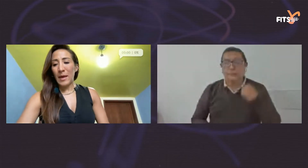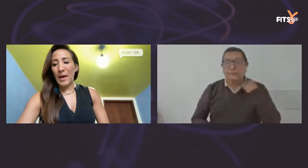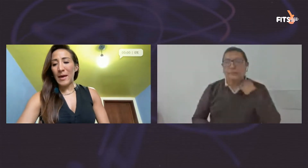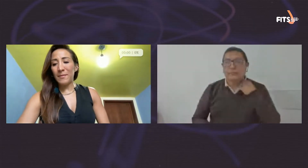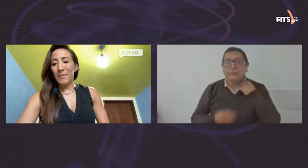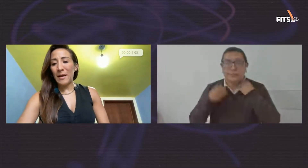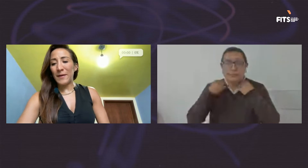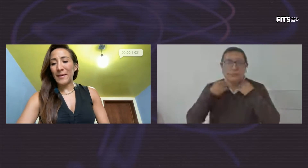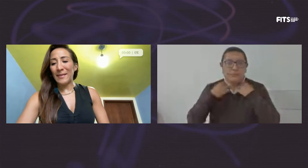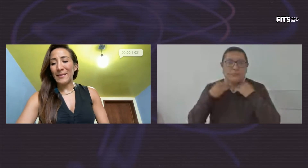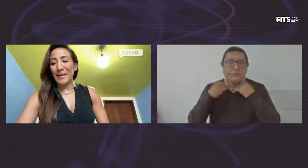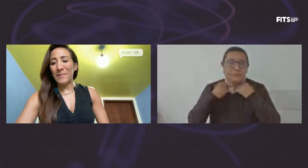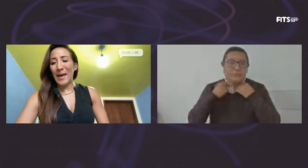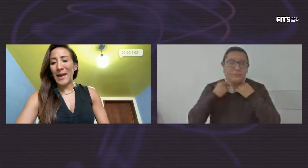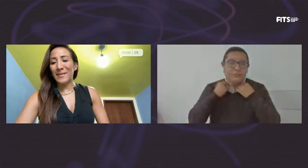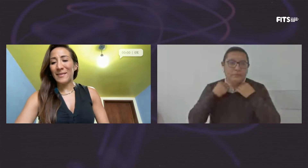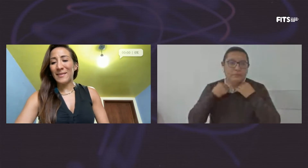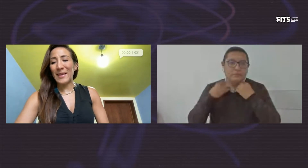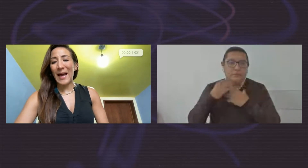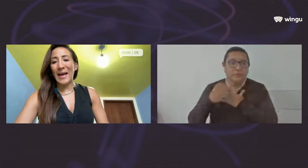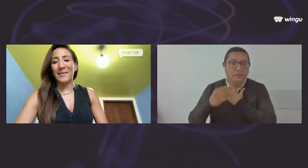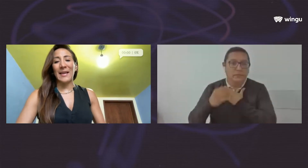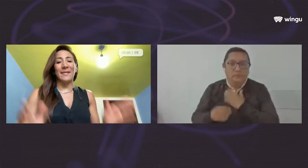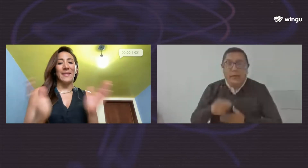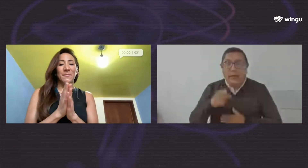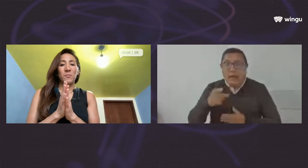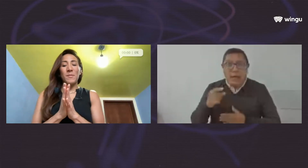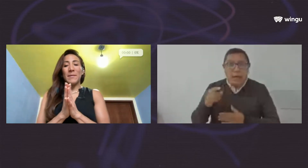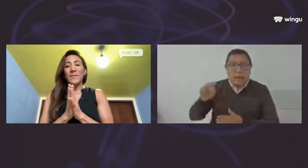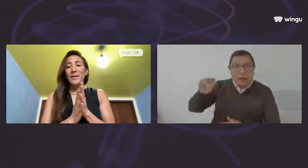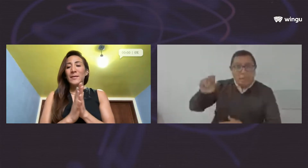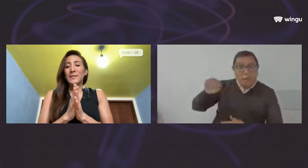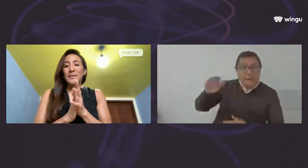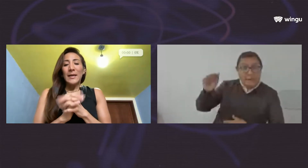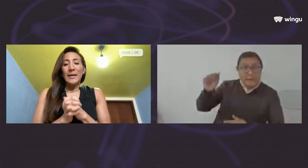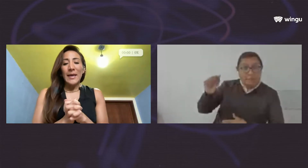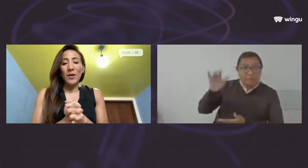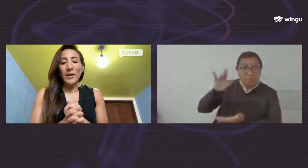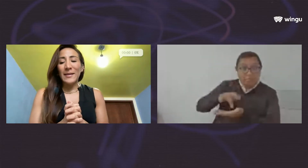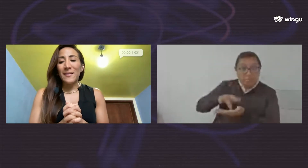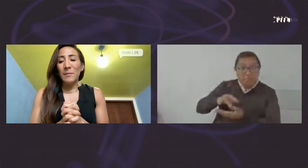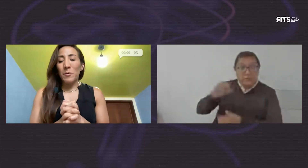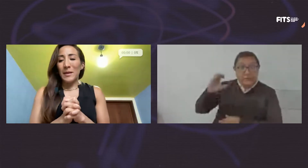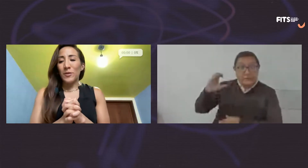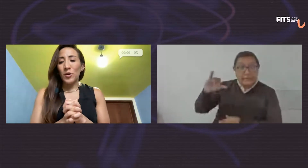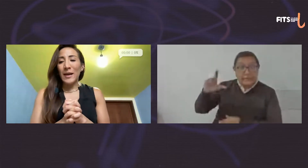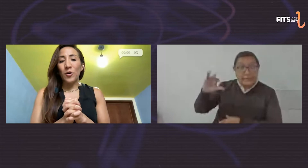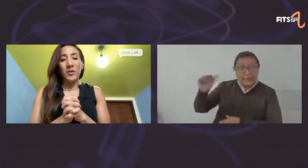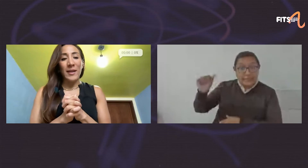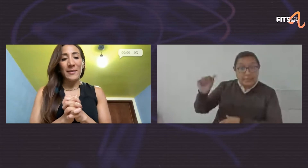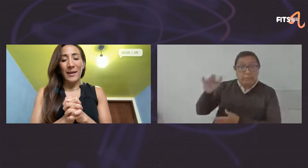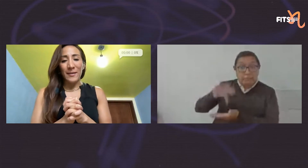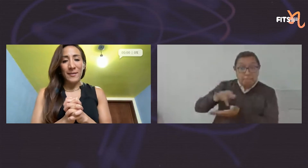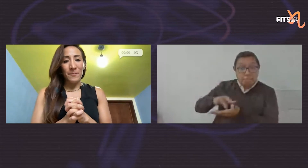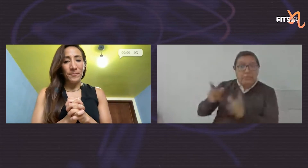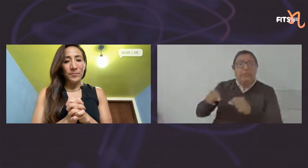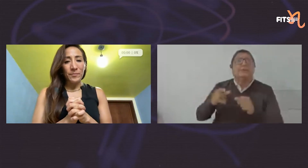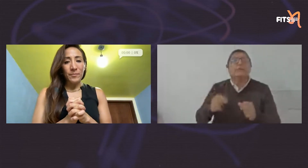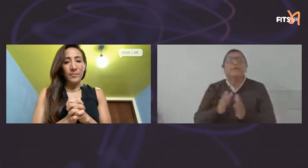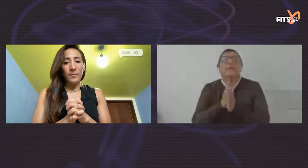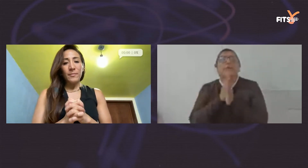Muy bien. María Fernanda también. Cecilia, excelente. Muy bien. Quiero que en este momento te